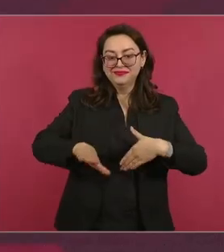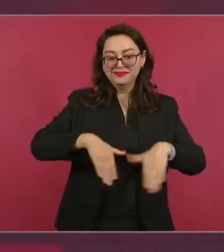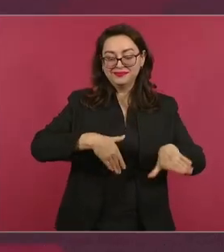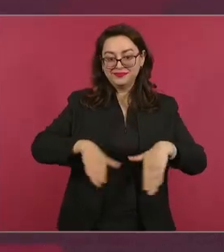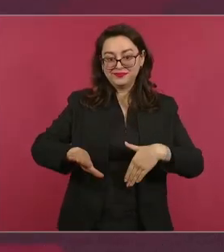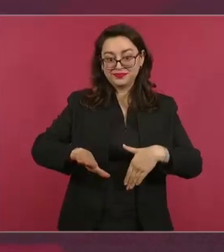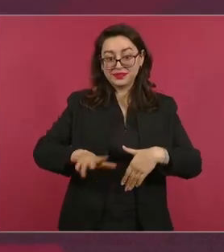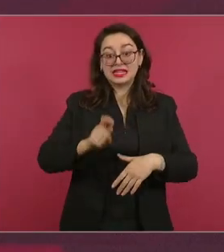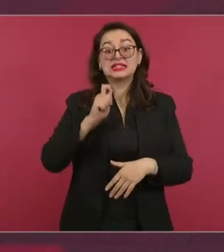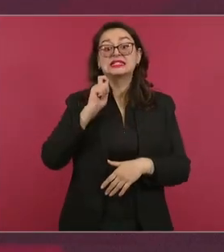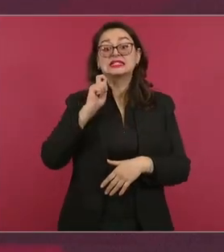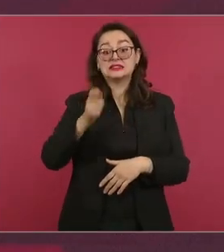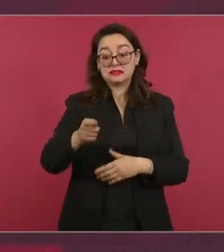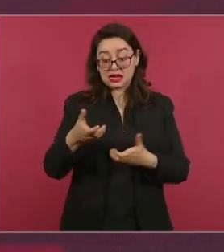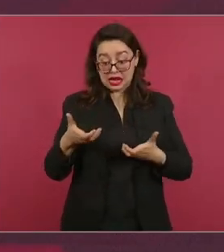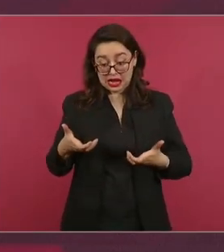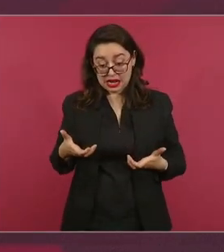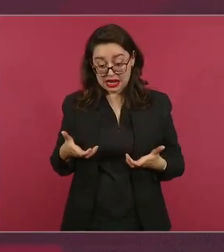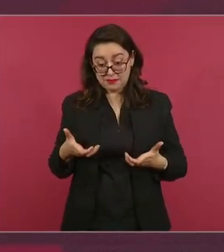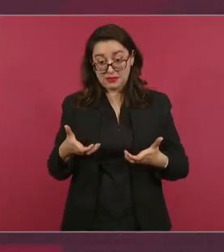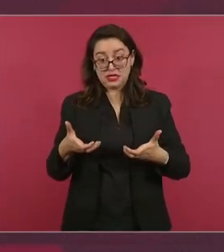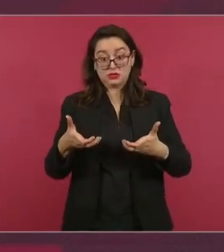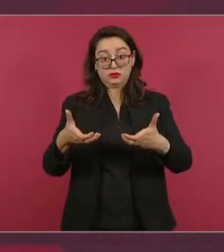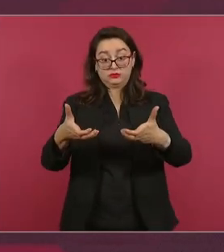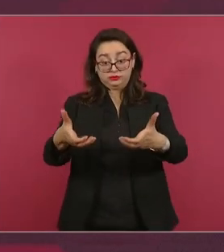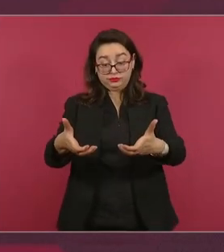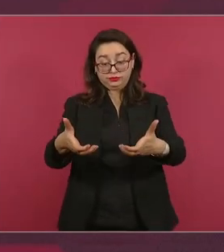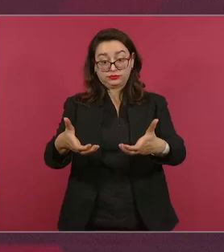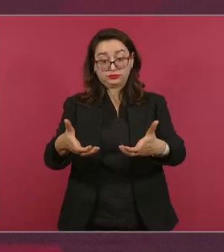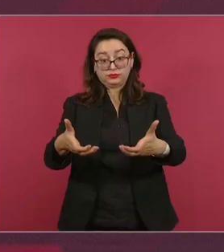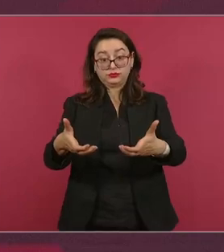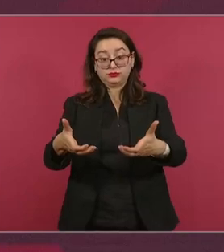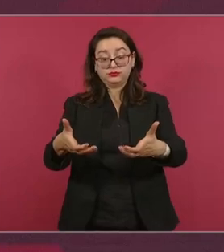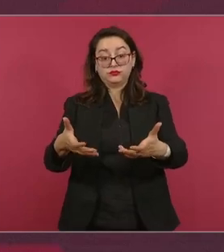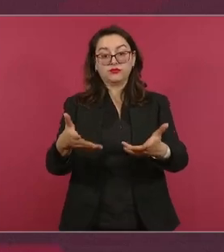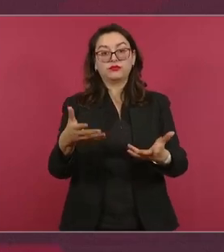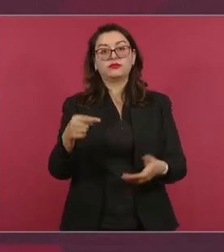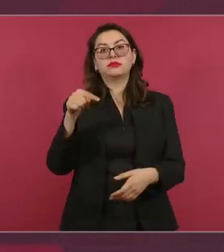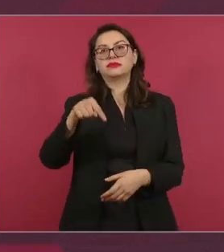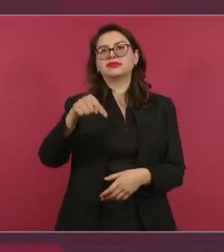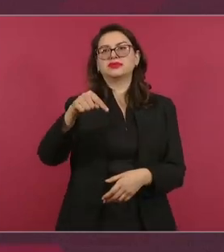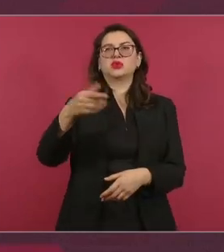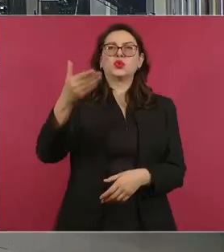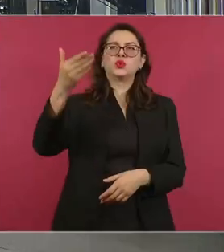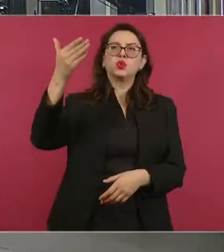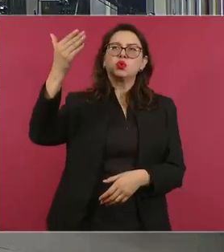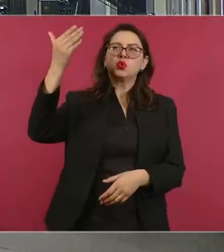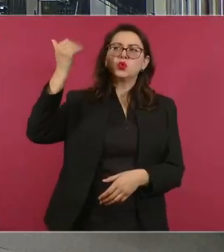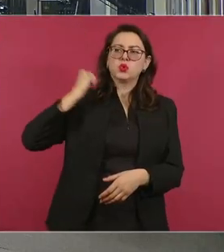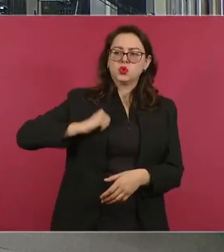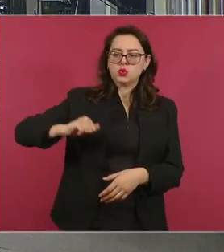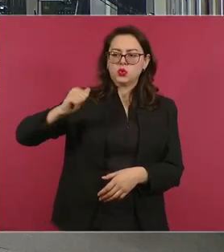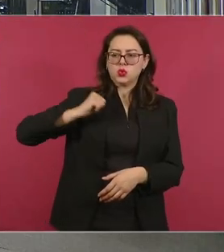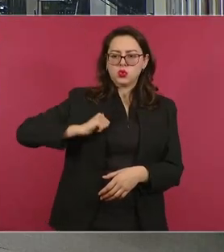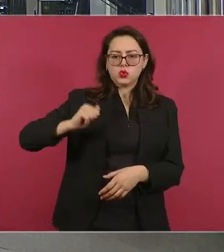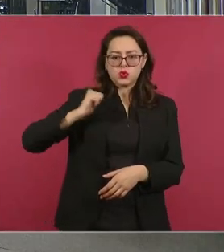mitad del camino, fue el camino, estamos reconstruyendo el camino